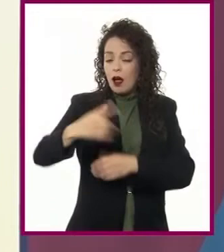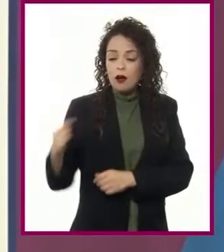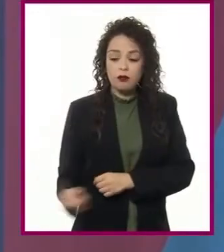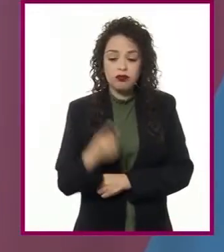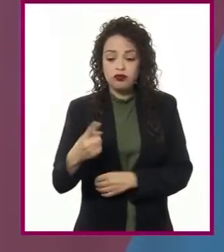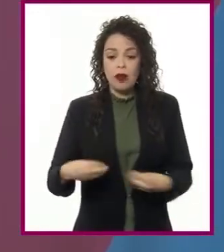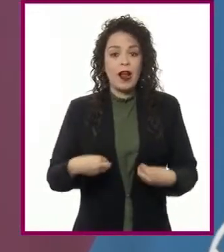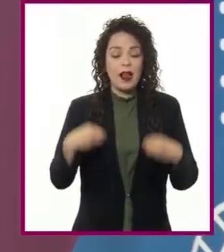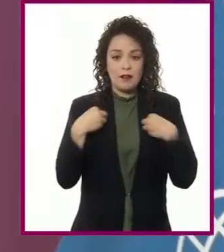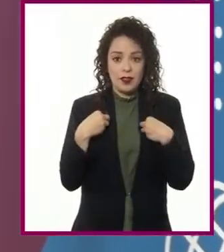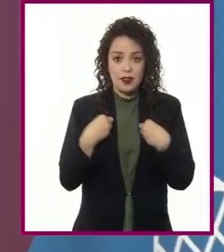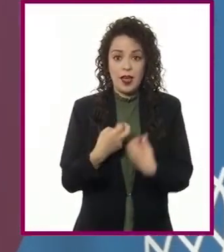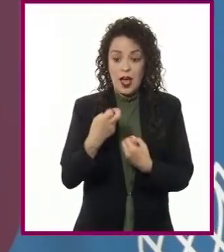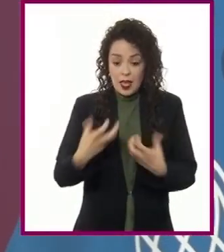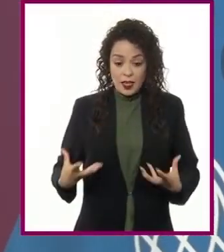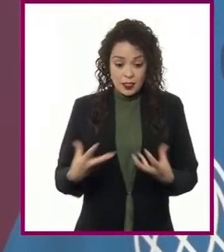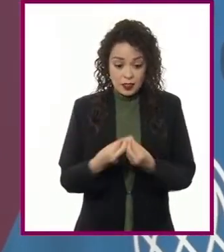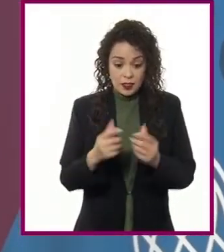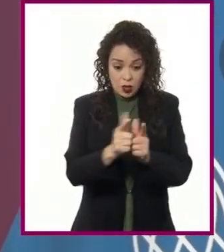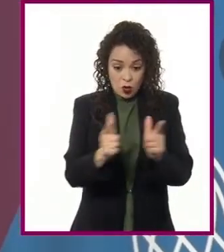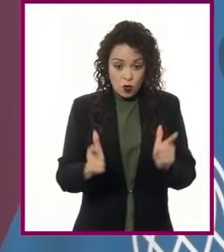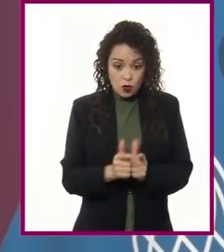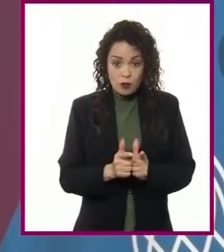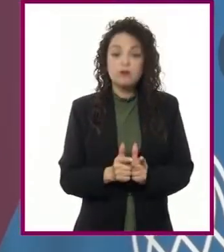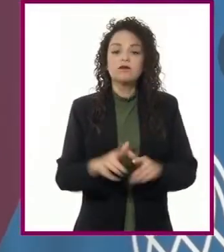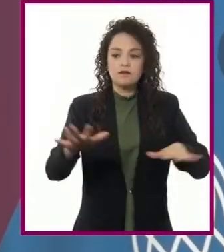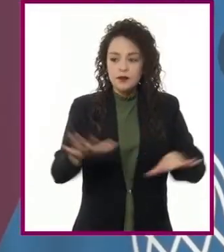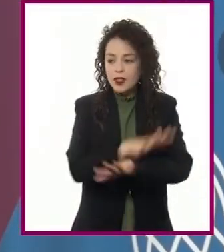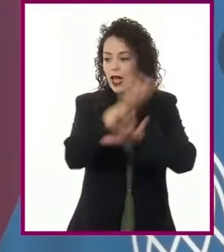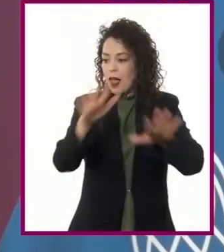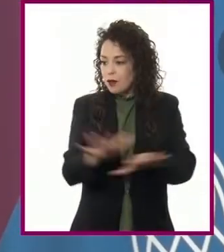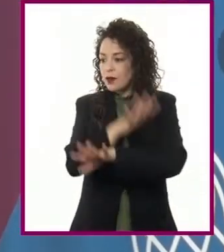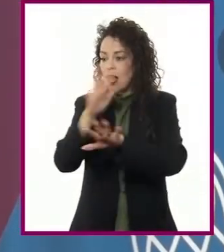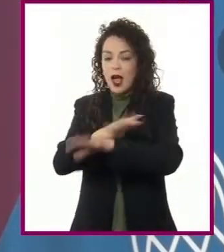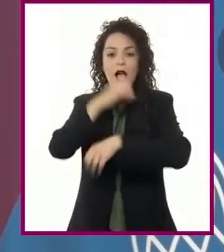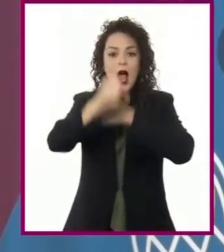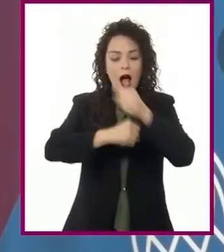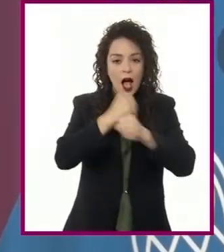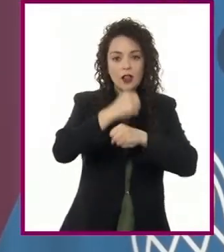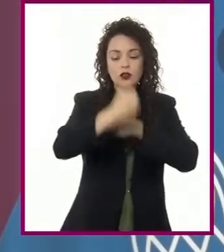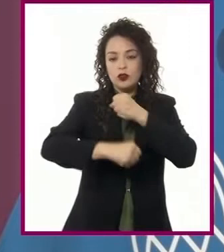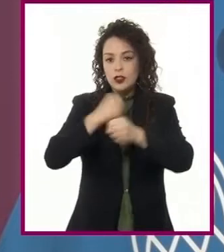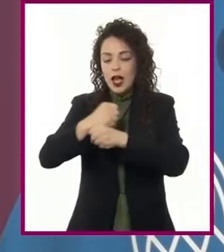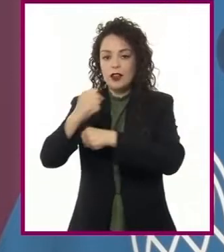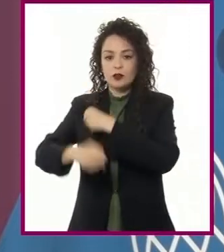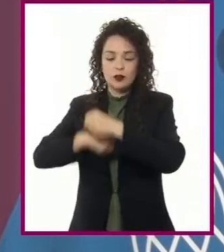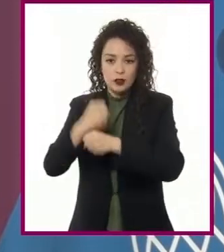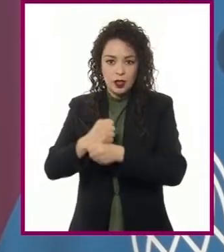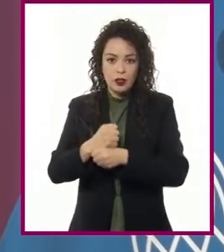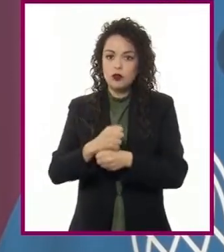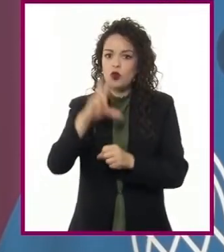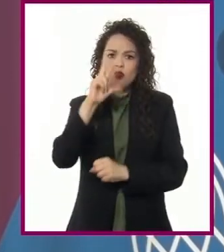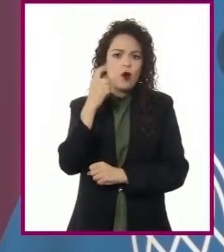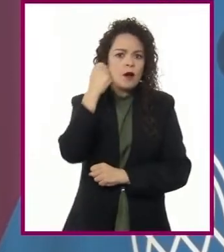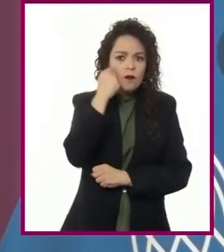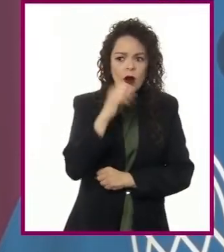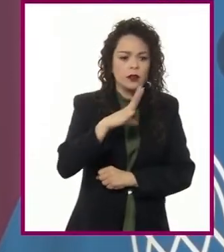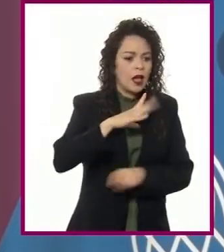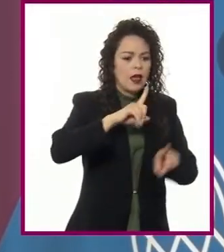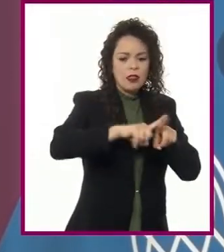pertenecemos pueden ir cambiando con los años, pero siempre conservamos su esencia aunque sean ocupados por personas